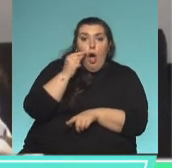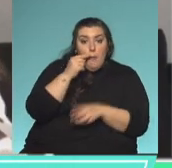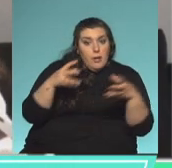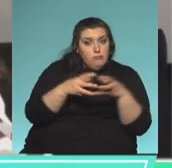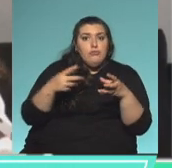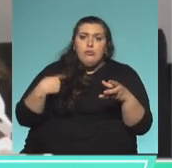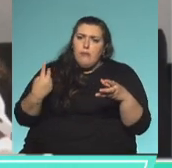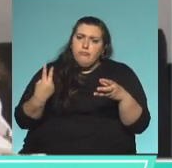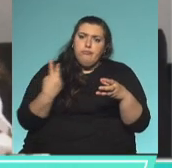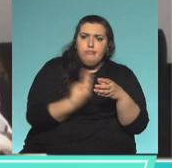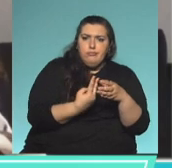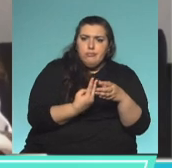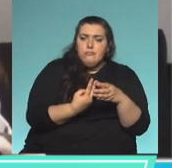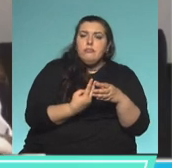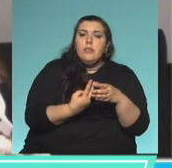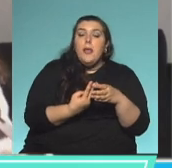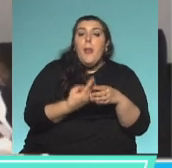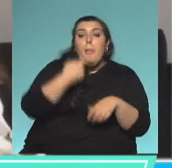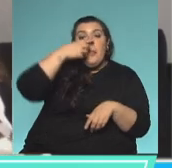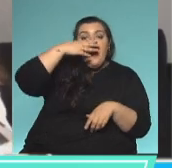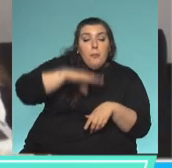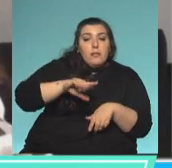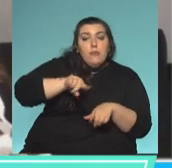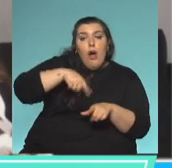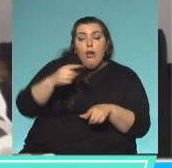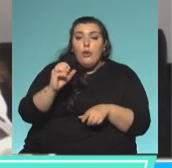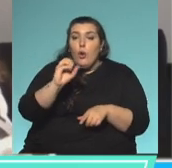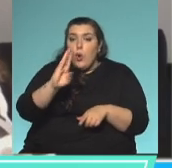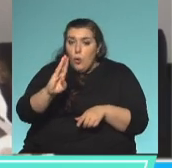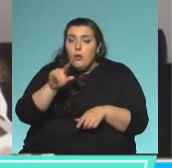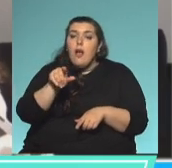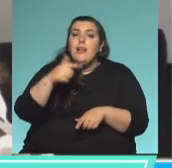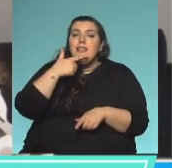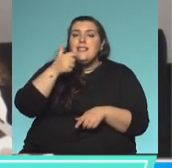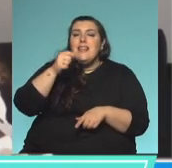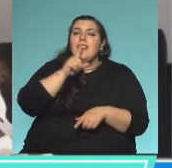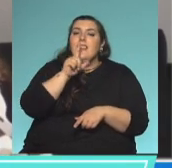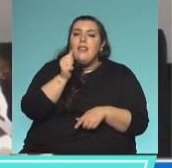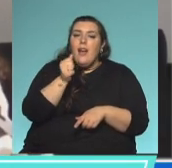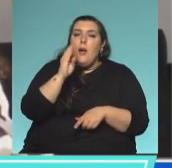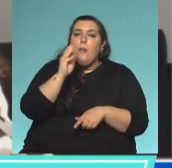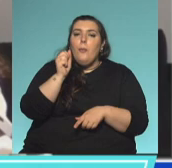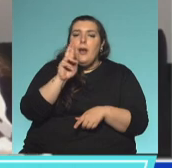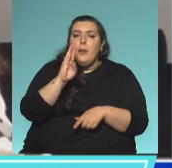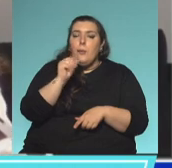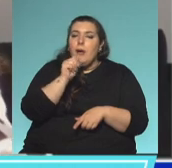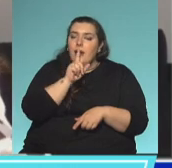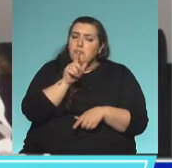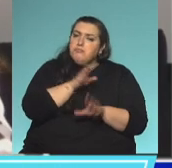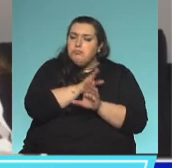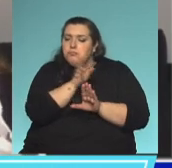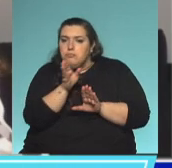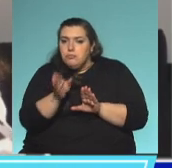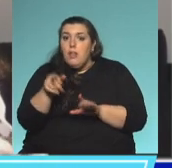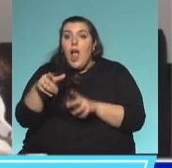Después pasé a jugar a Santa Bárbara, donde ahí sí empecé a jugar al fútbol femenino. Y después llegué